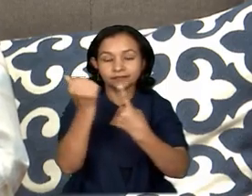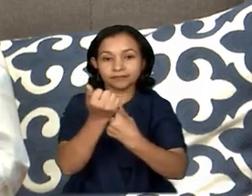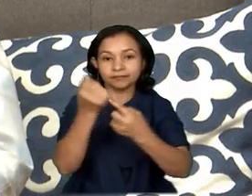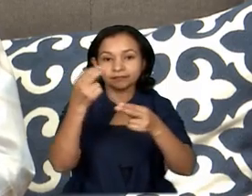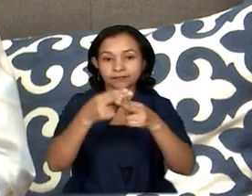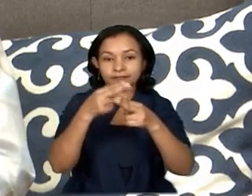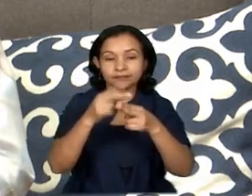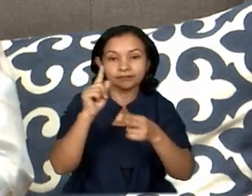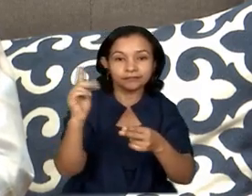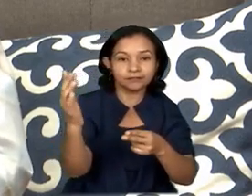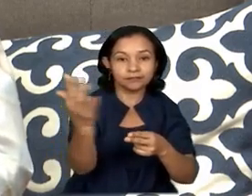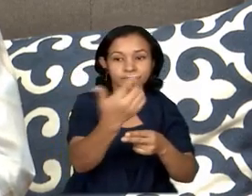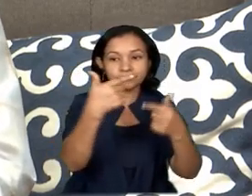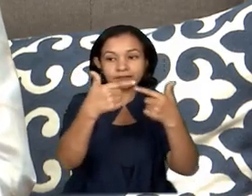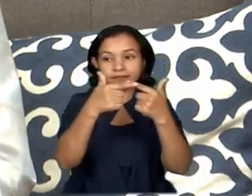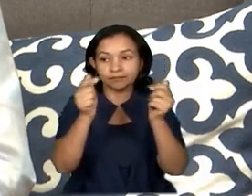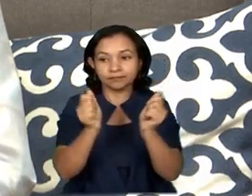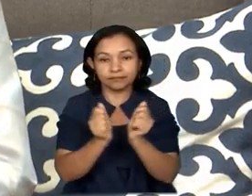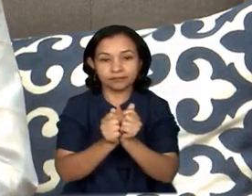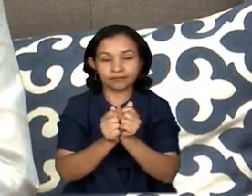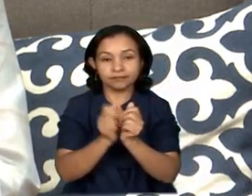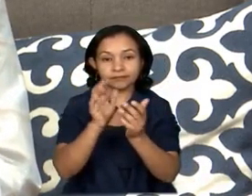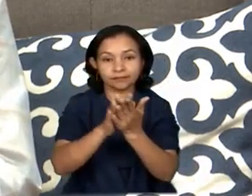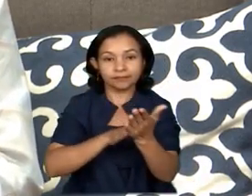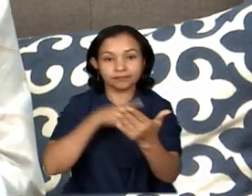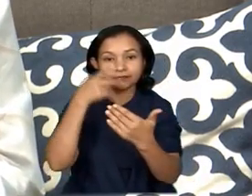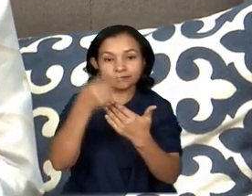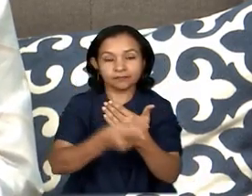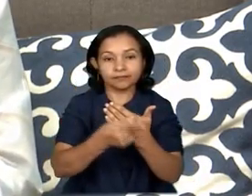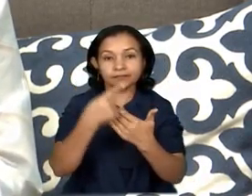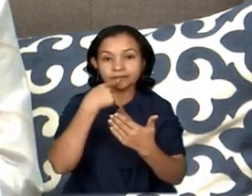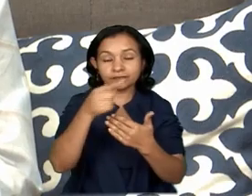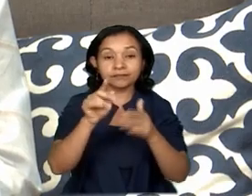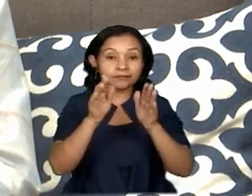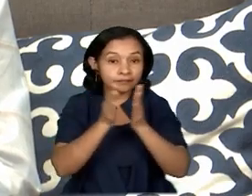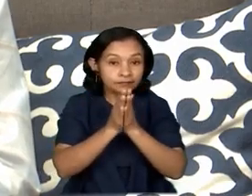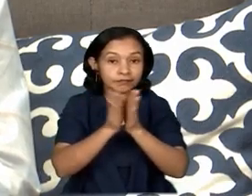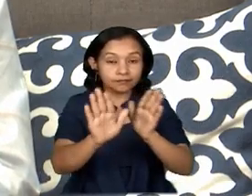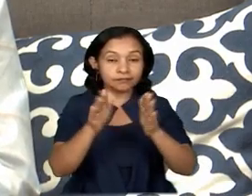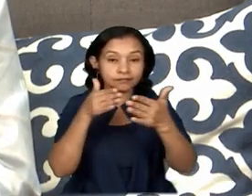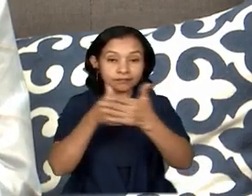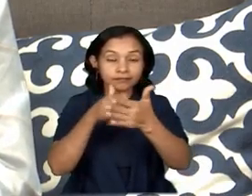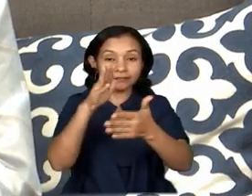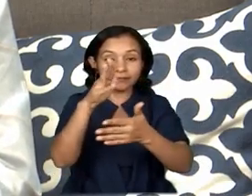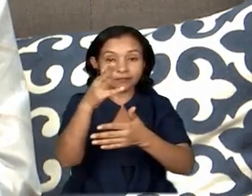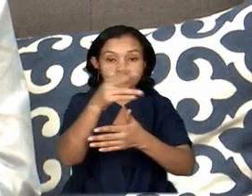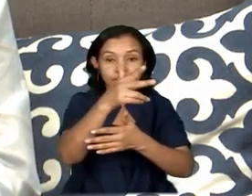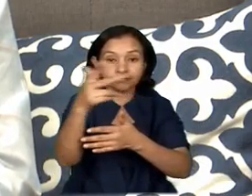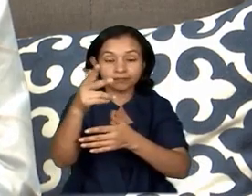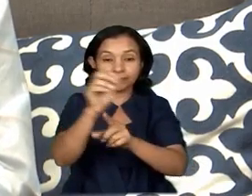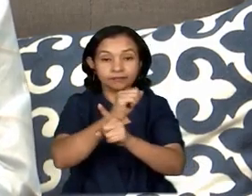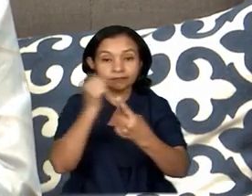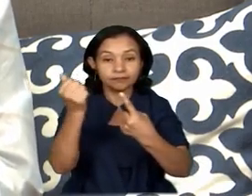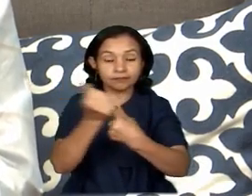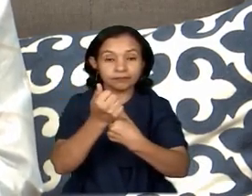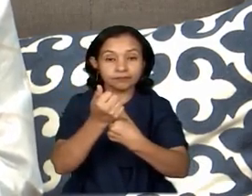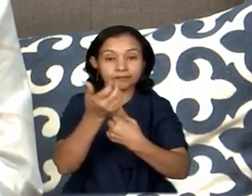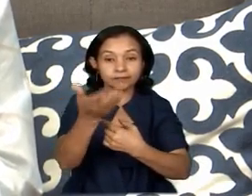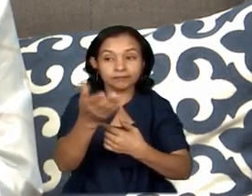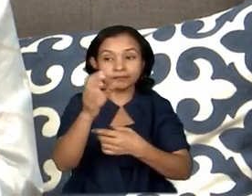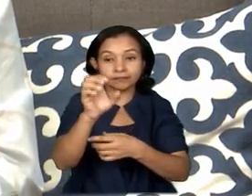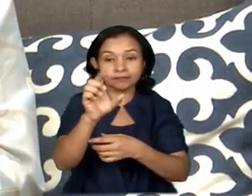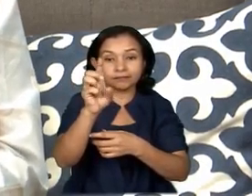de todo el equipo técnico que hace posible la transmisión de su programa, le invitamos a que se quede en sintonía del canal parlamentario, el canal de la Asamblea Nacional. Estuvo